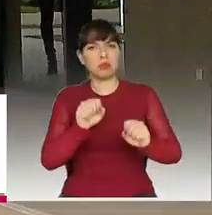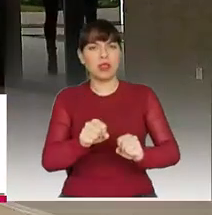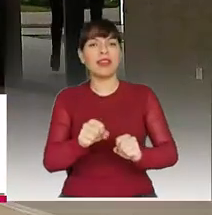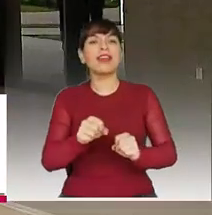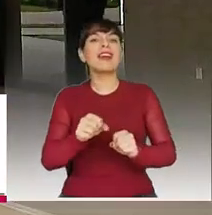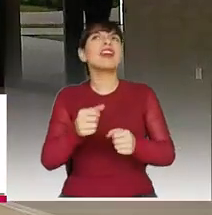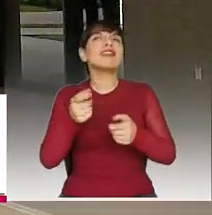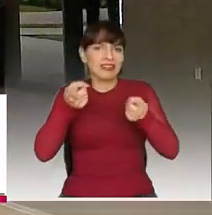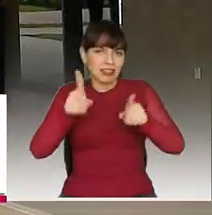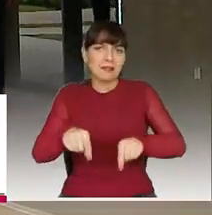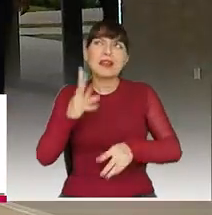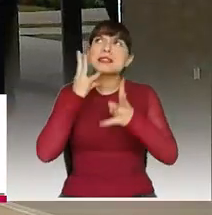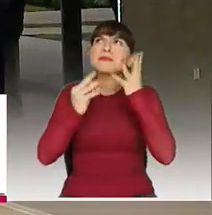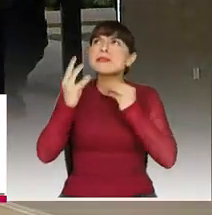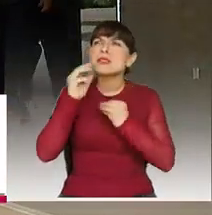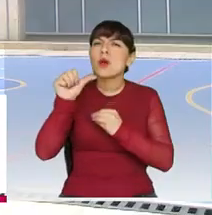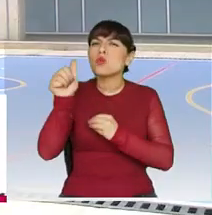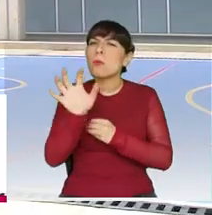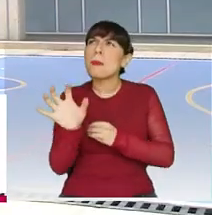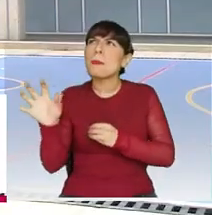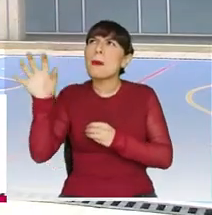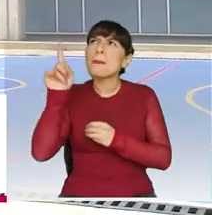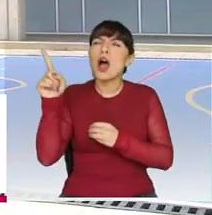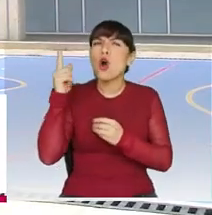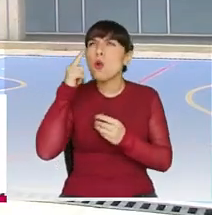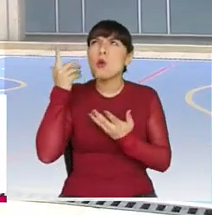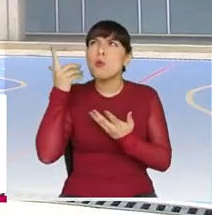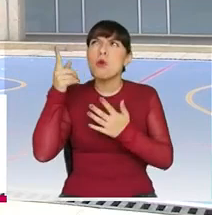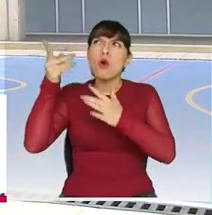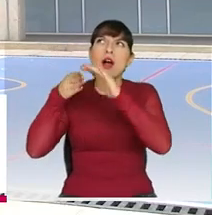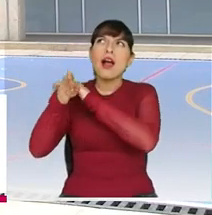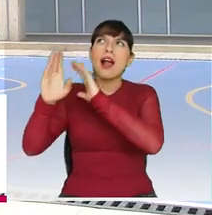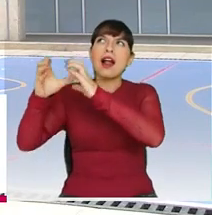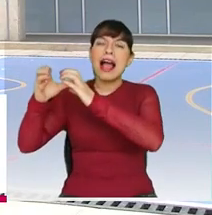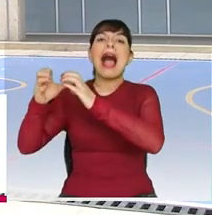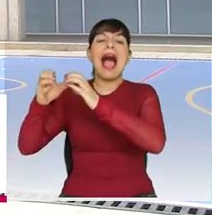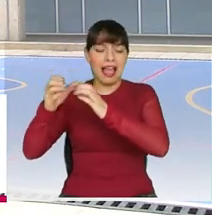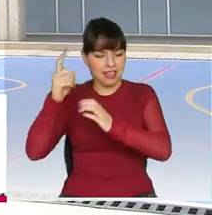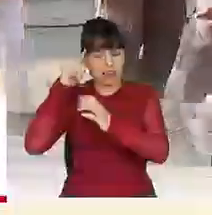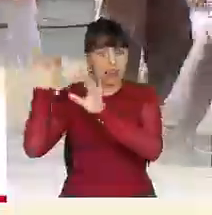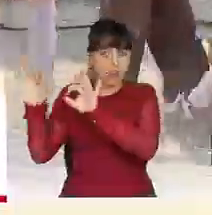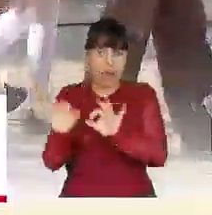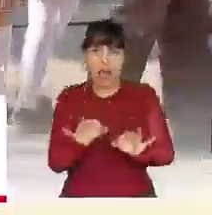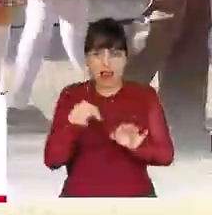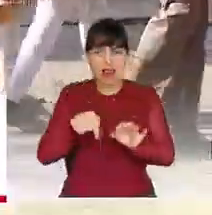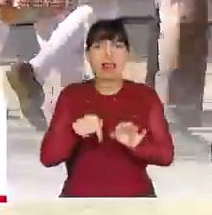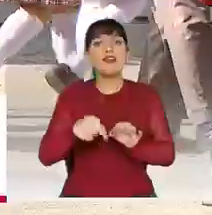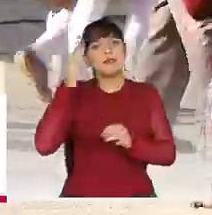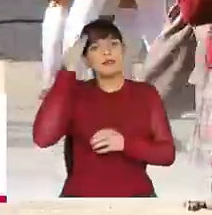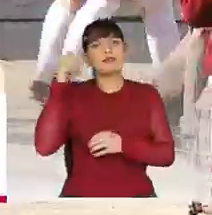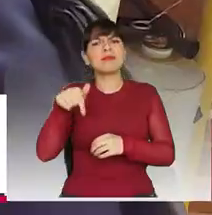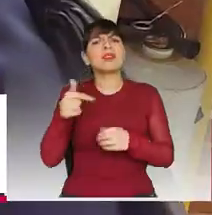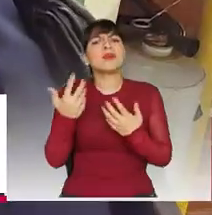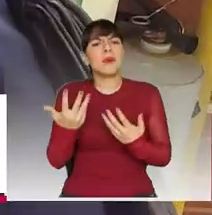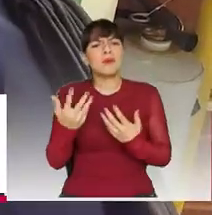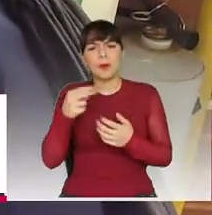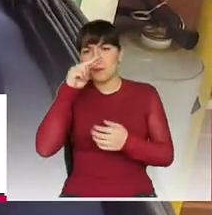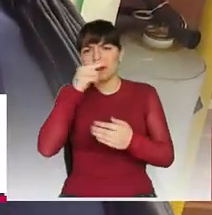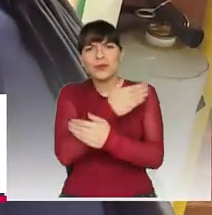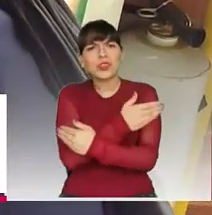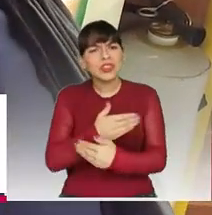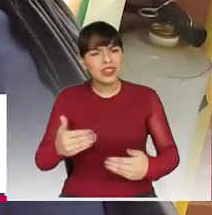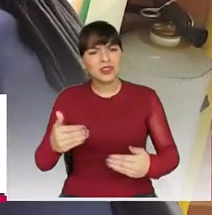otros países, pero advierte que puede ser preocupante la situación de los niños que se quedan en casa ante el riesgo de accidentes o